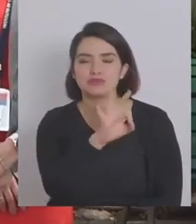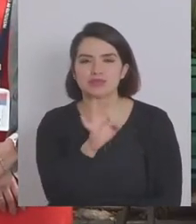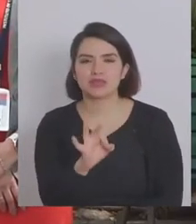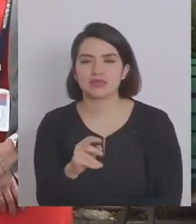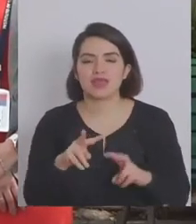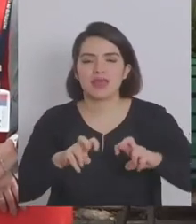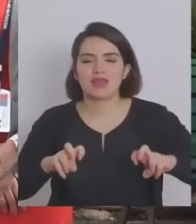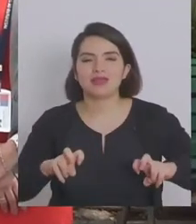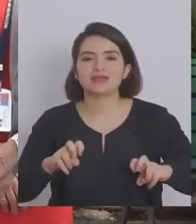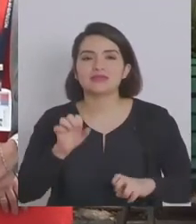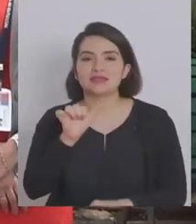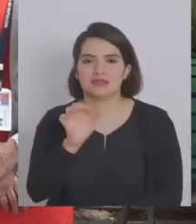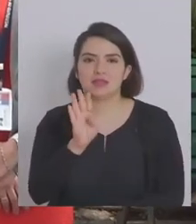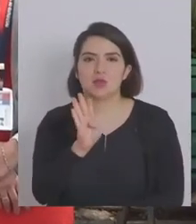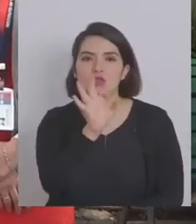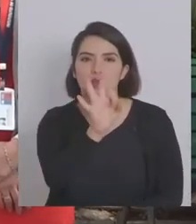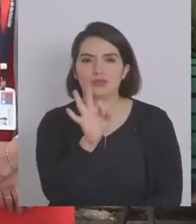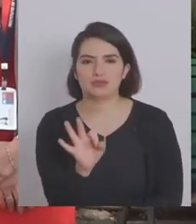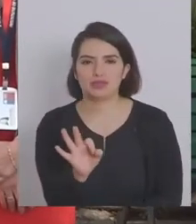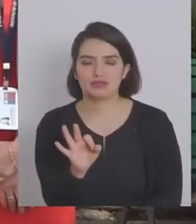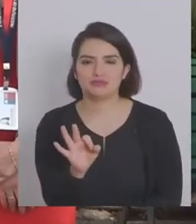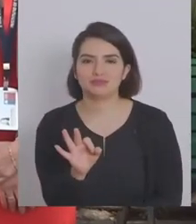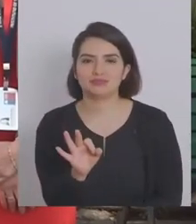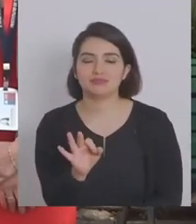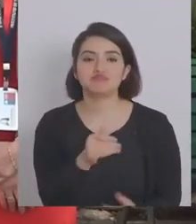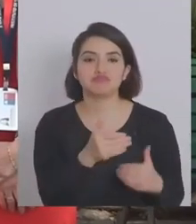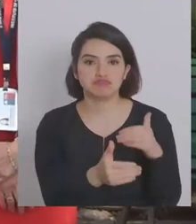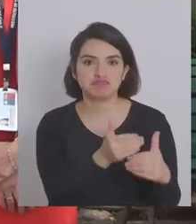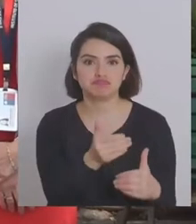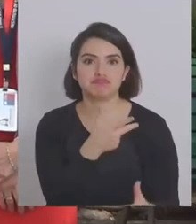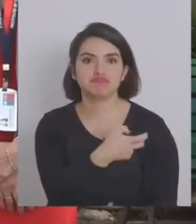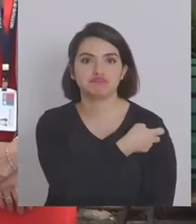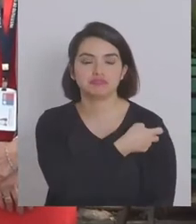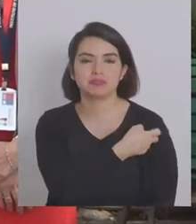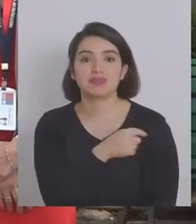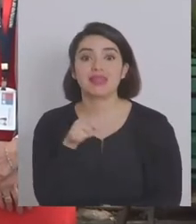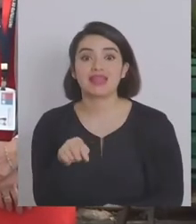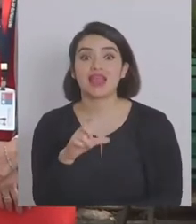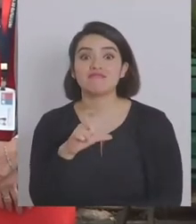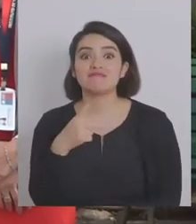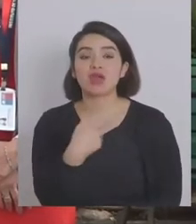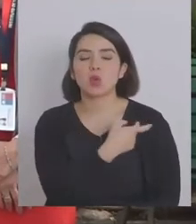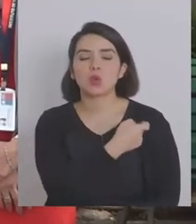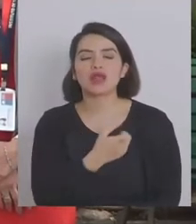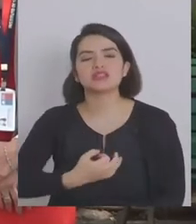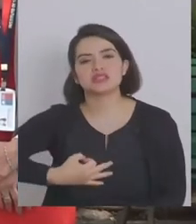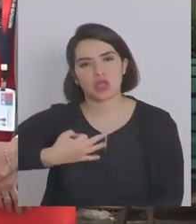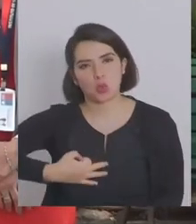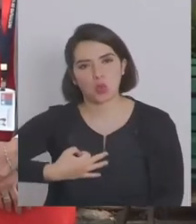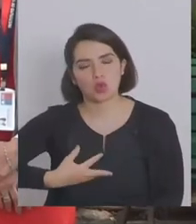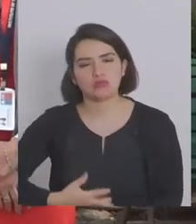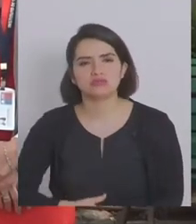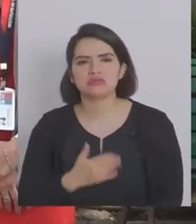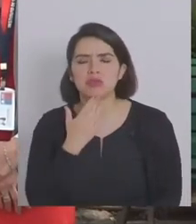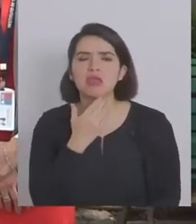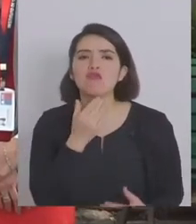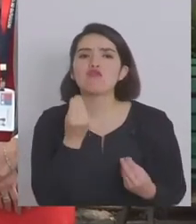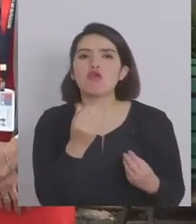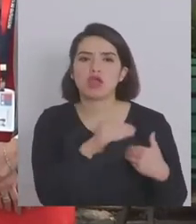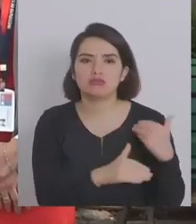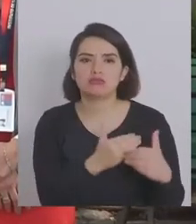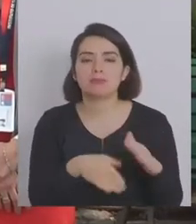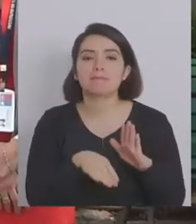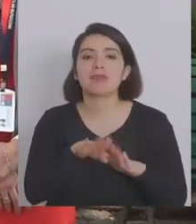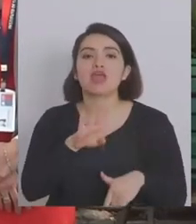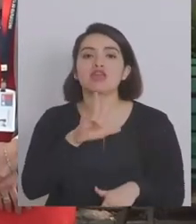que hicimos de los estudios. Y tenemos también certeza que esta es una vacuna segura y eficaz, ¿cierto?, para mayores de